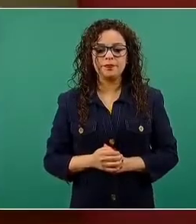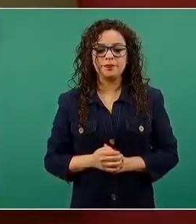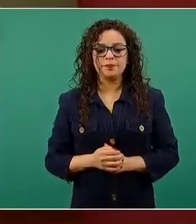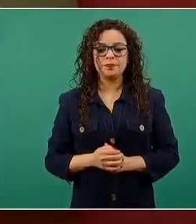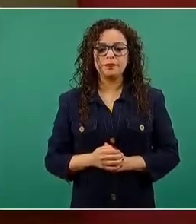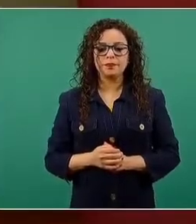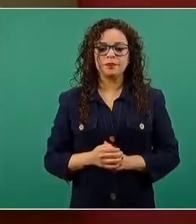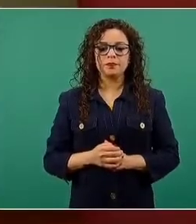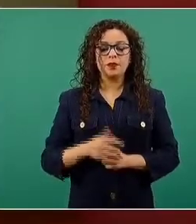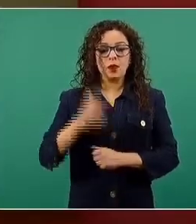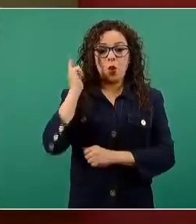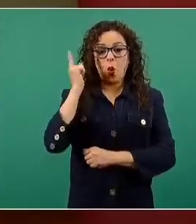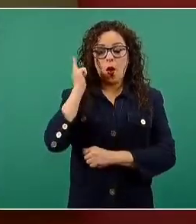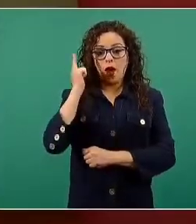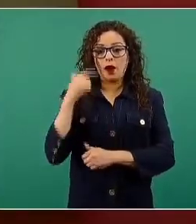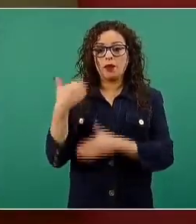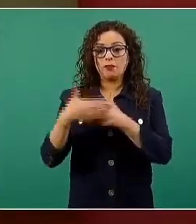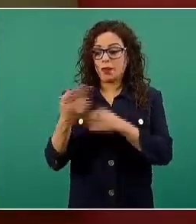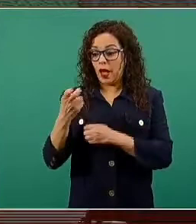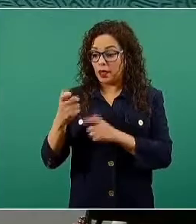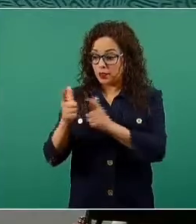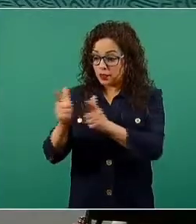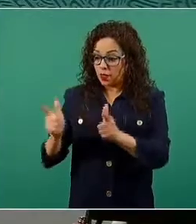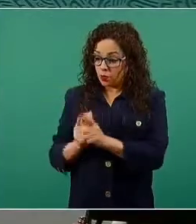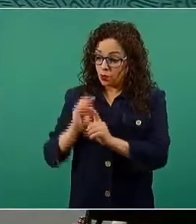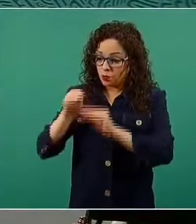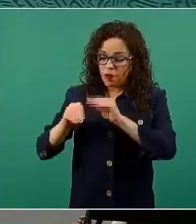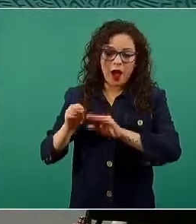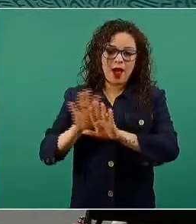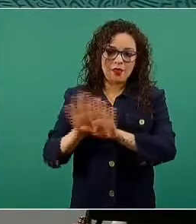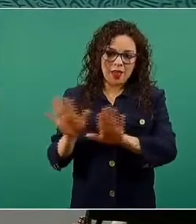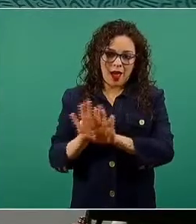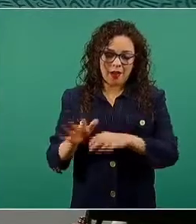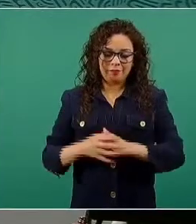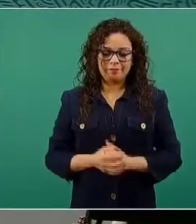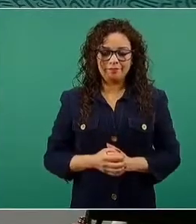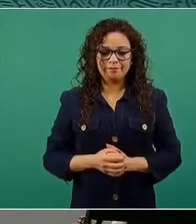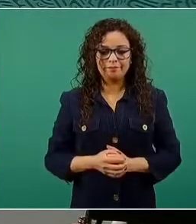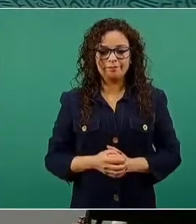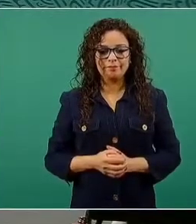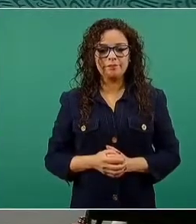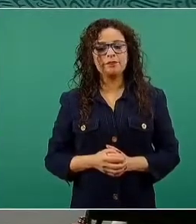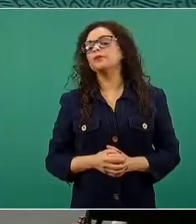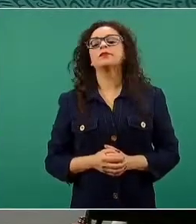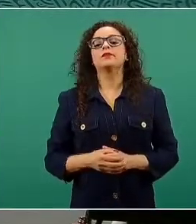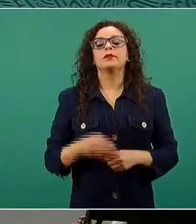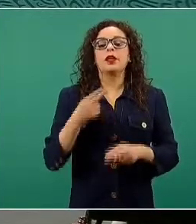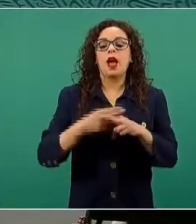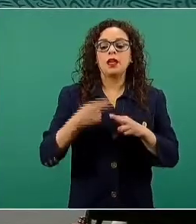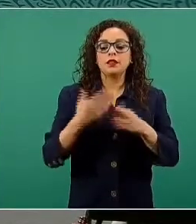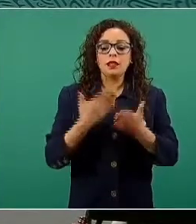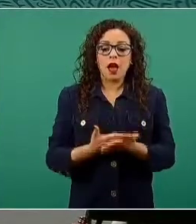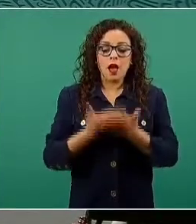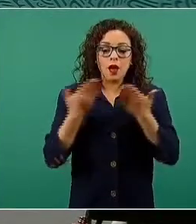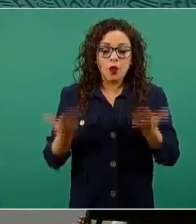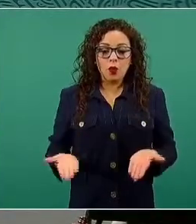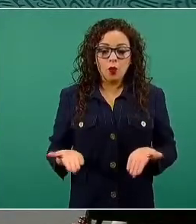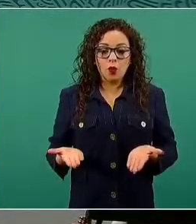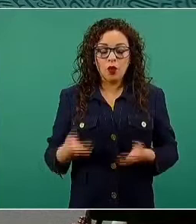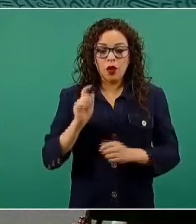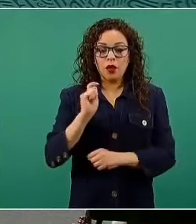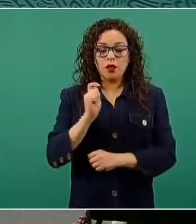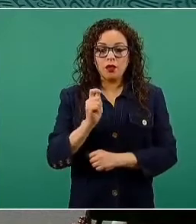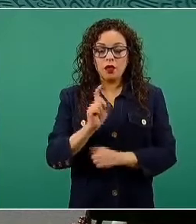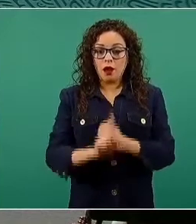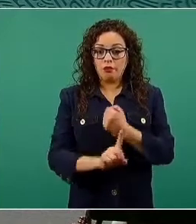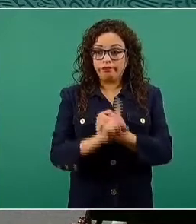este grupo de personas como tal. No así como lamentablemente hasta el momento y a consecuencia de las